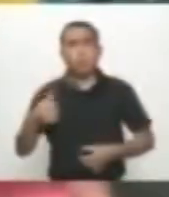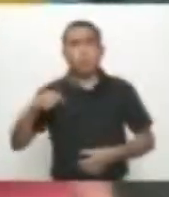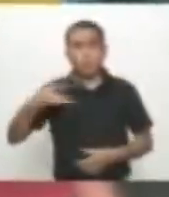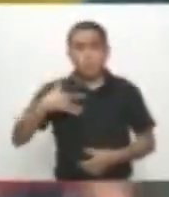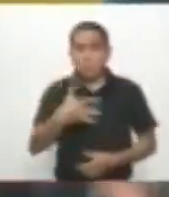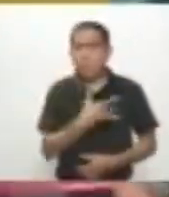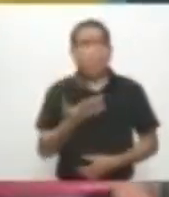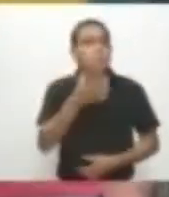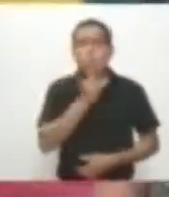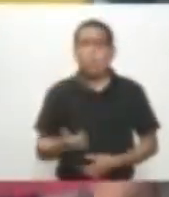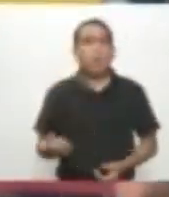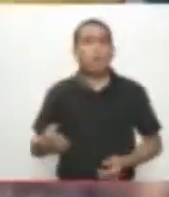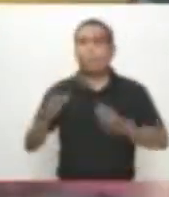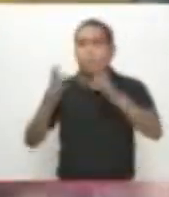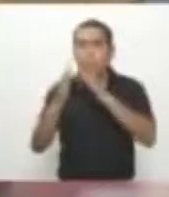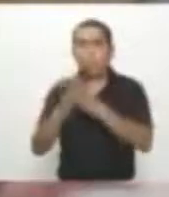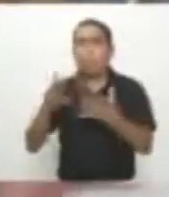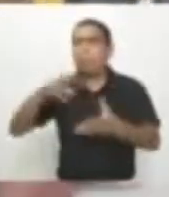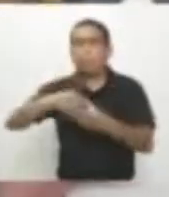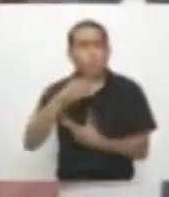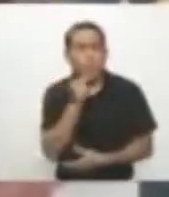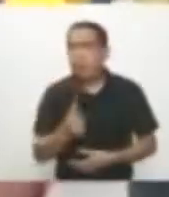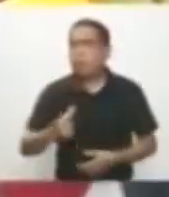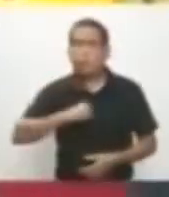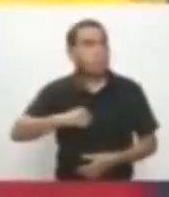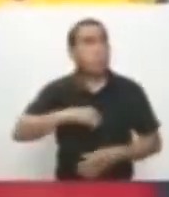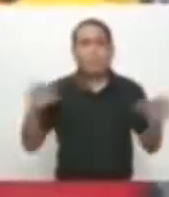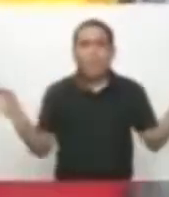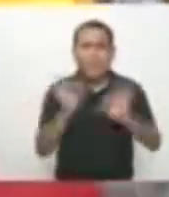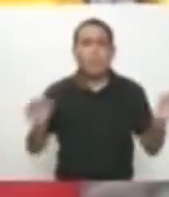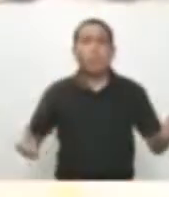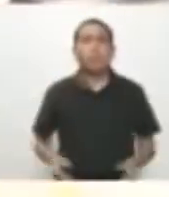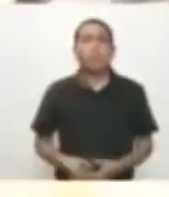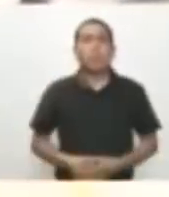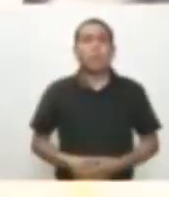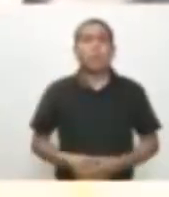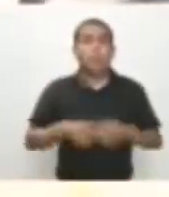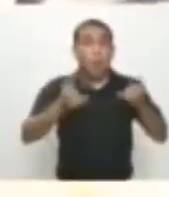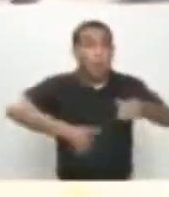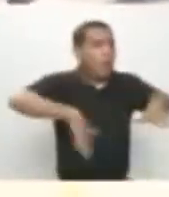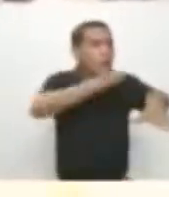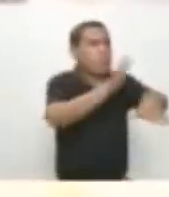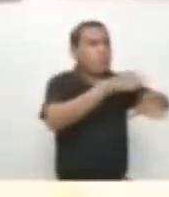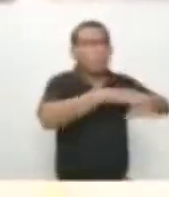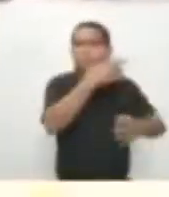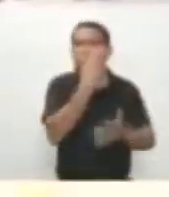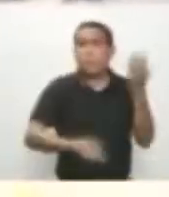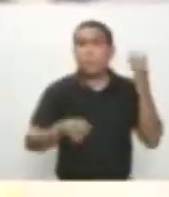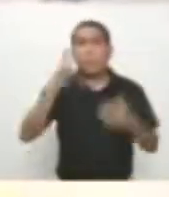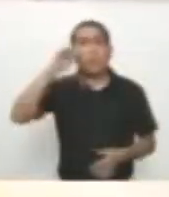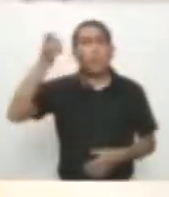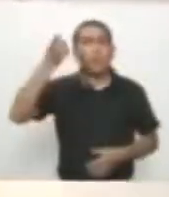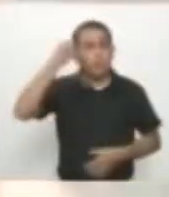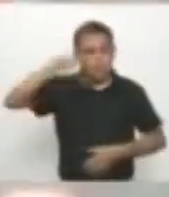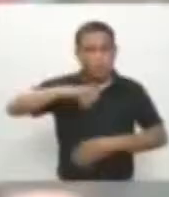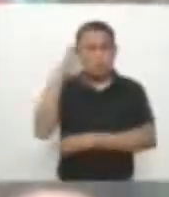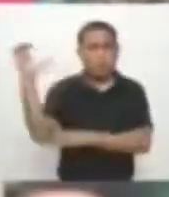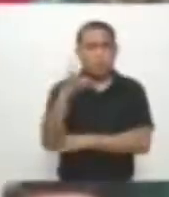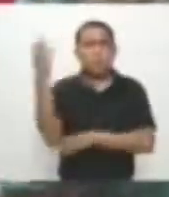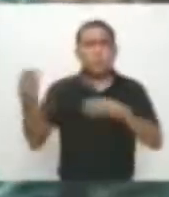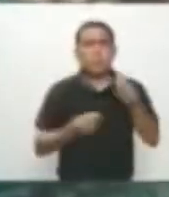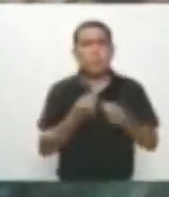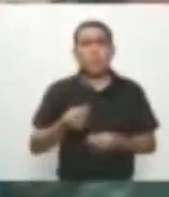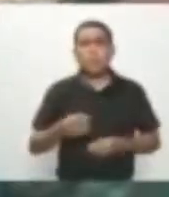nos están pagando lo que queríamos. Nosotros estamos denunciando las irregularidades que hace el gobierno colombiano por